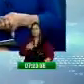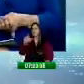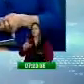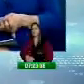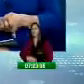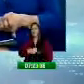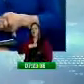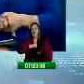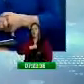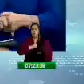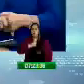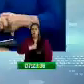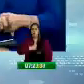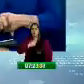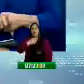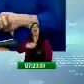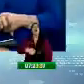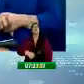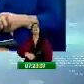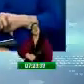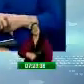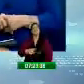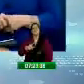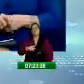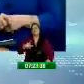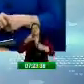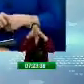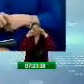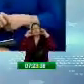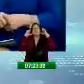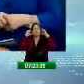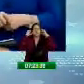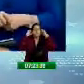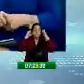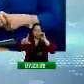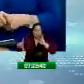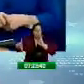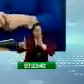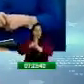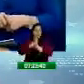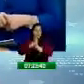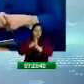respiratoria, el uso de la mascarilla, o también el uso de las mascarillas en